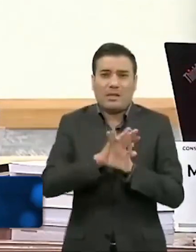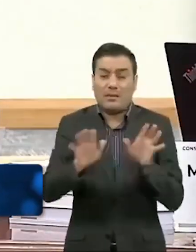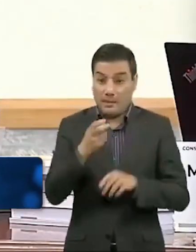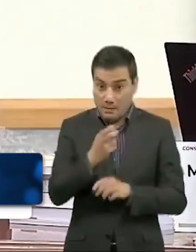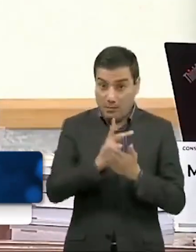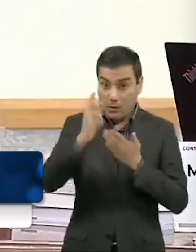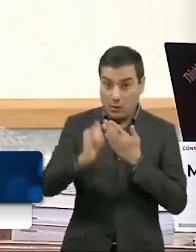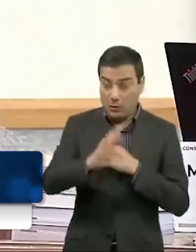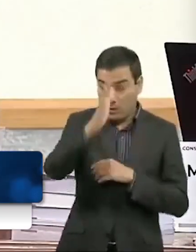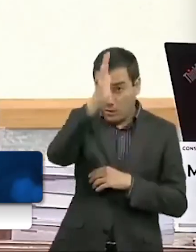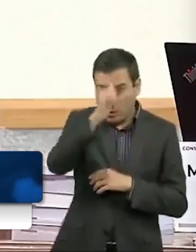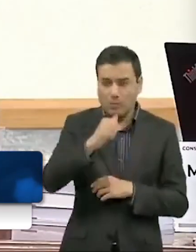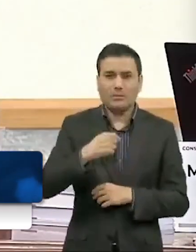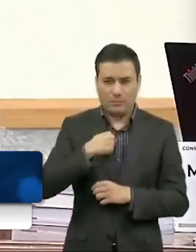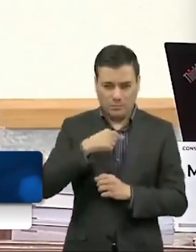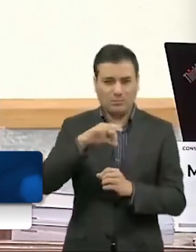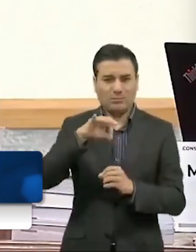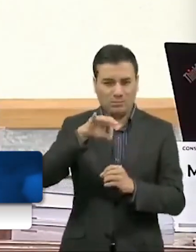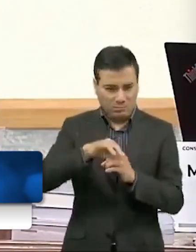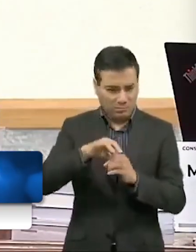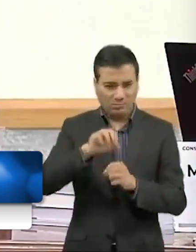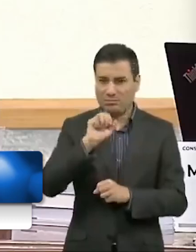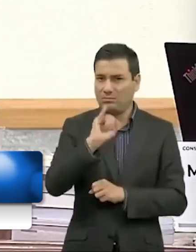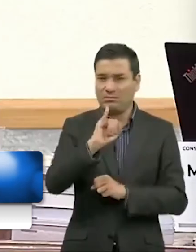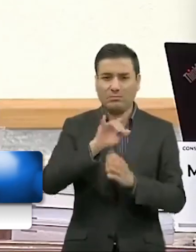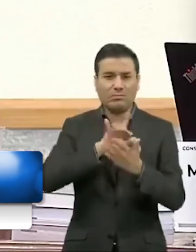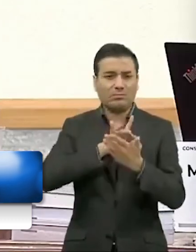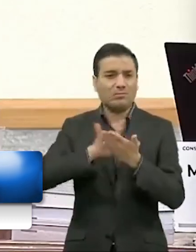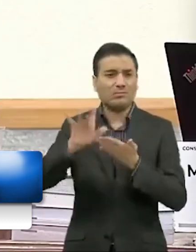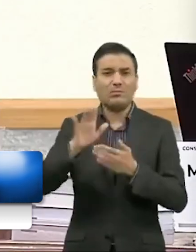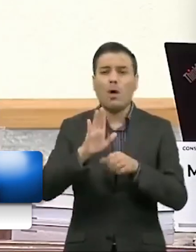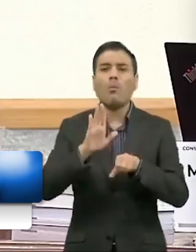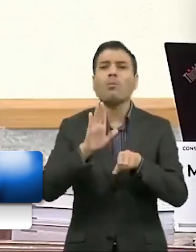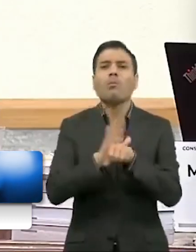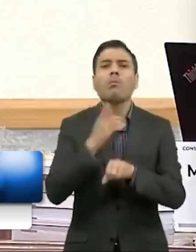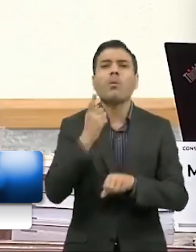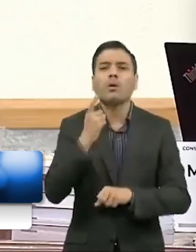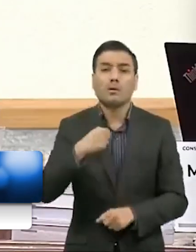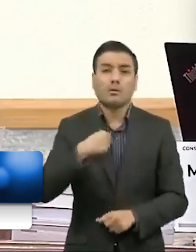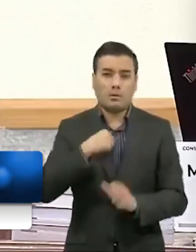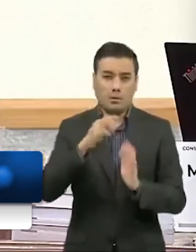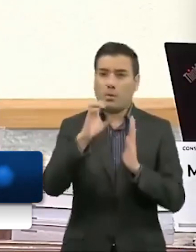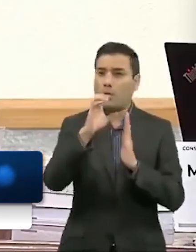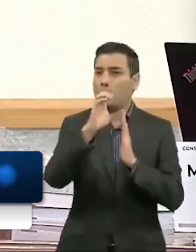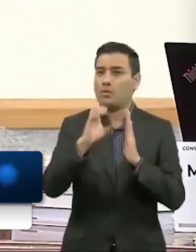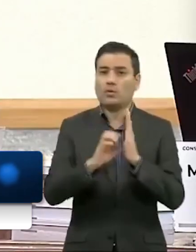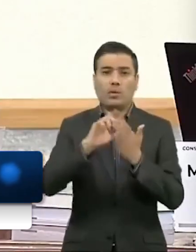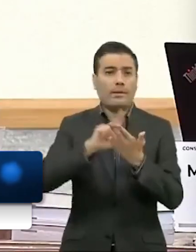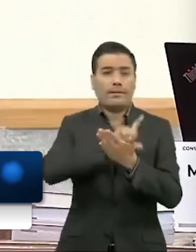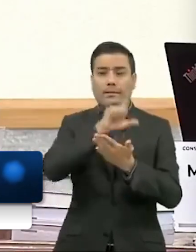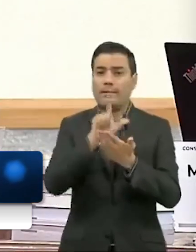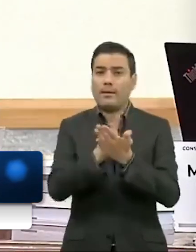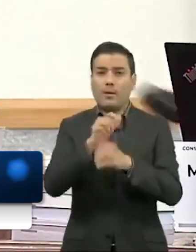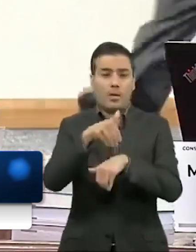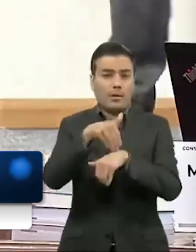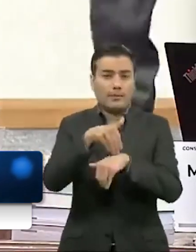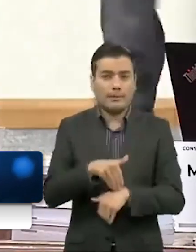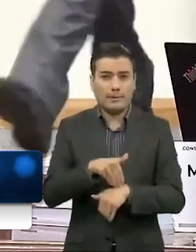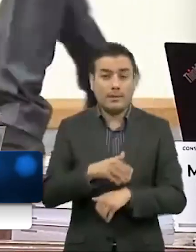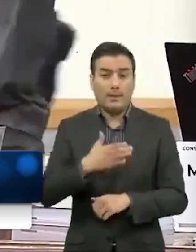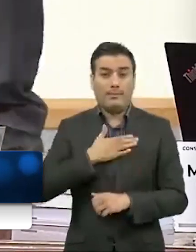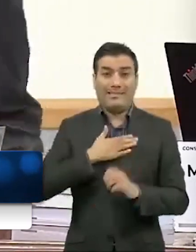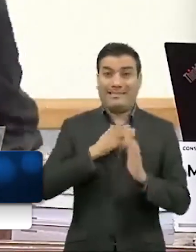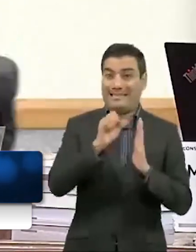el pasado viernes el consejo general del Instituto Nacional electoral el INE votó por asignar a la coalición gobernante los diputados plurinominales